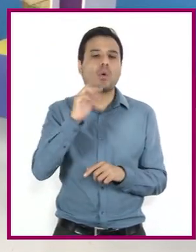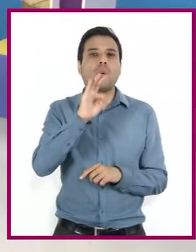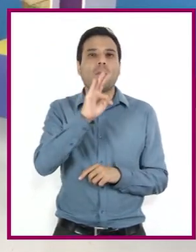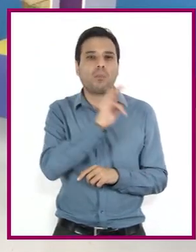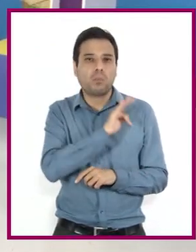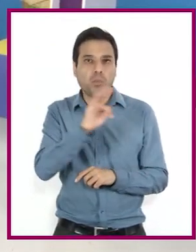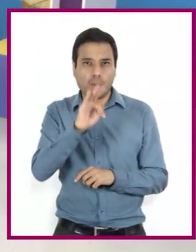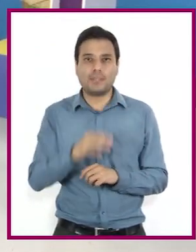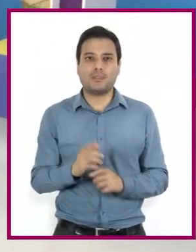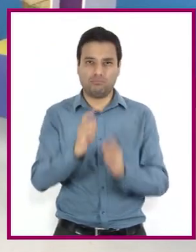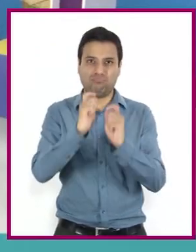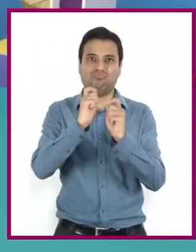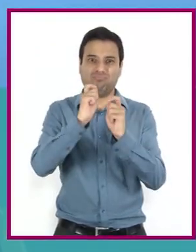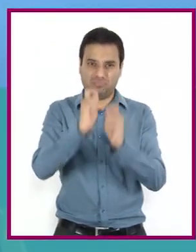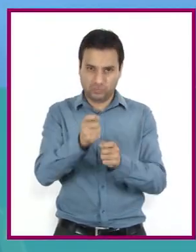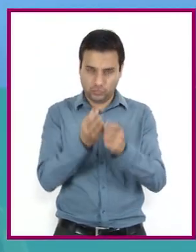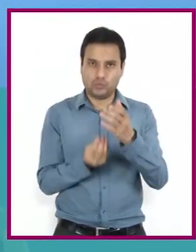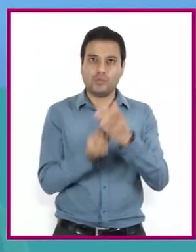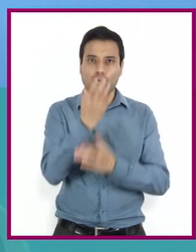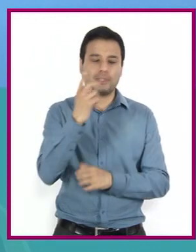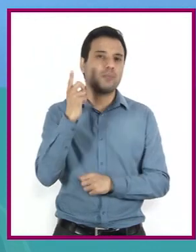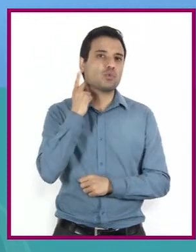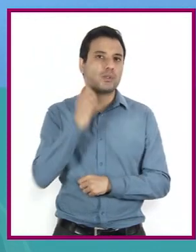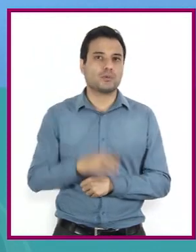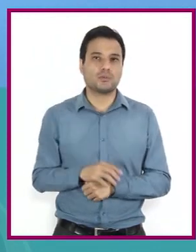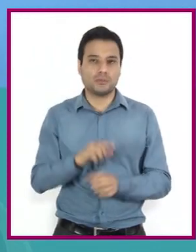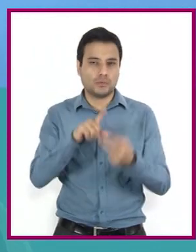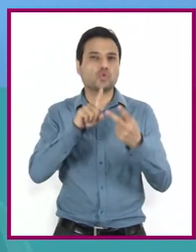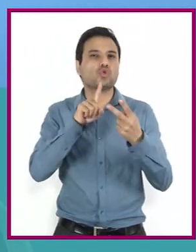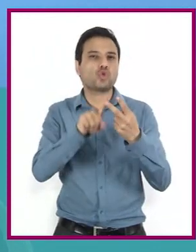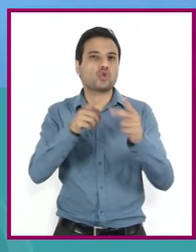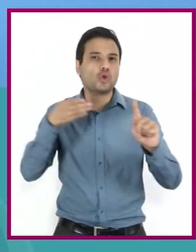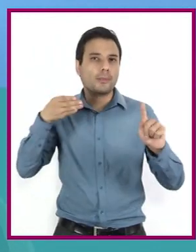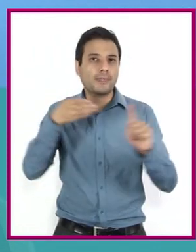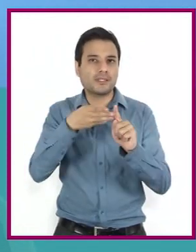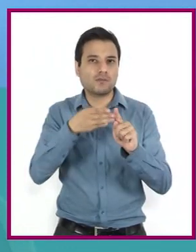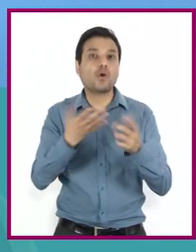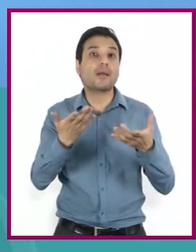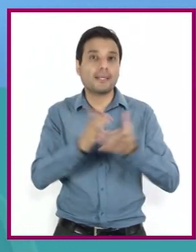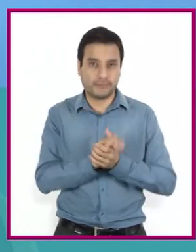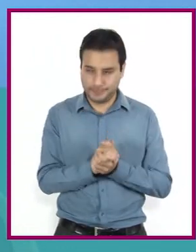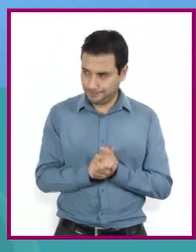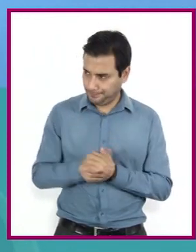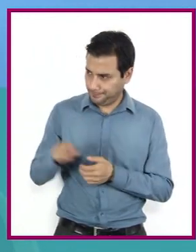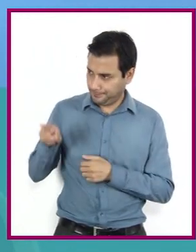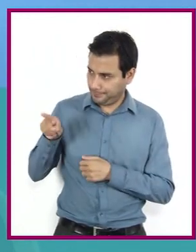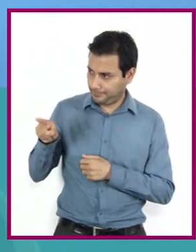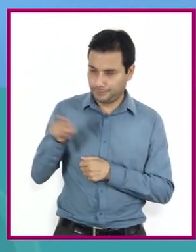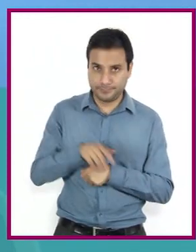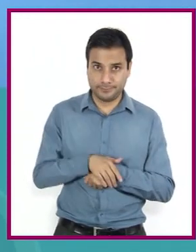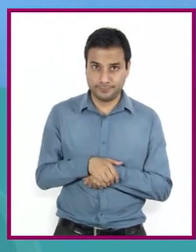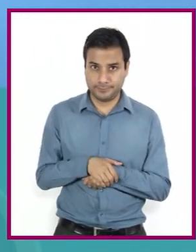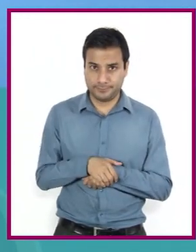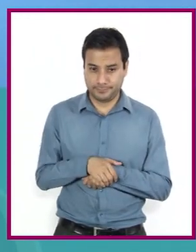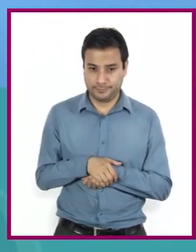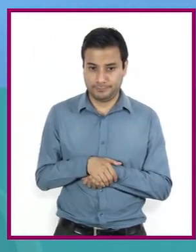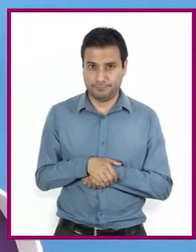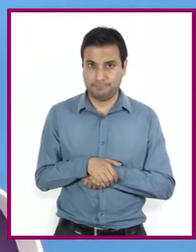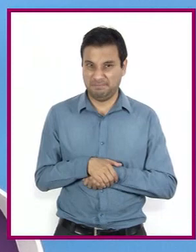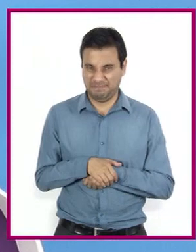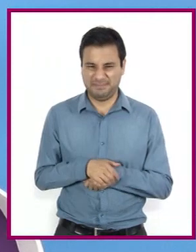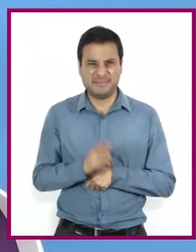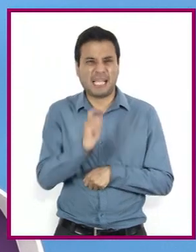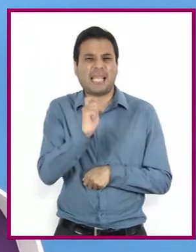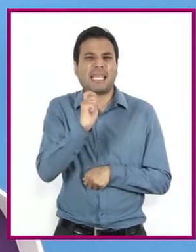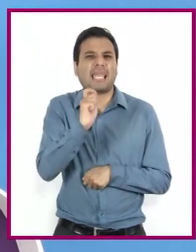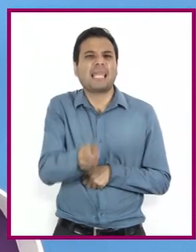miembros como diputados. 2. El aumento de número de diputados por representación proporcional. Es